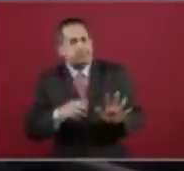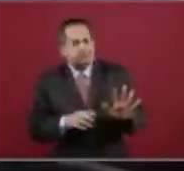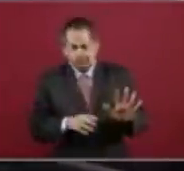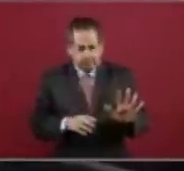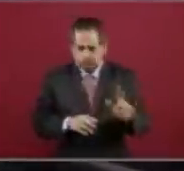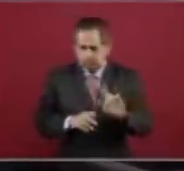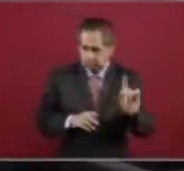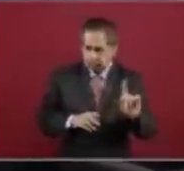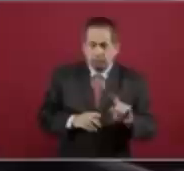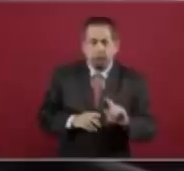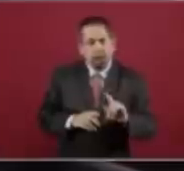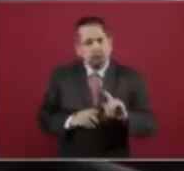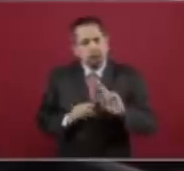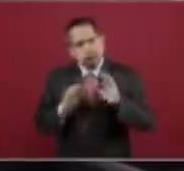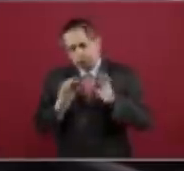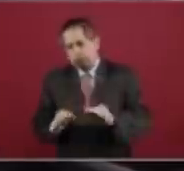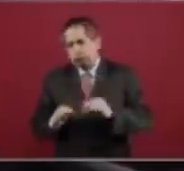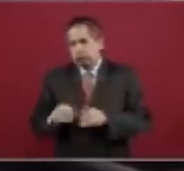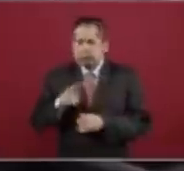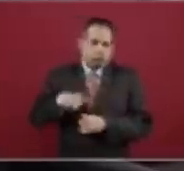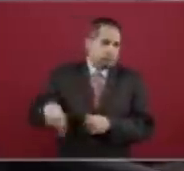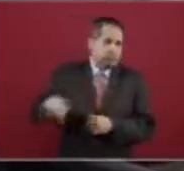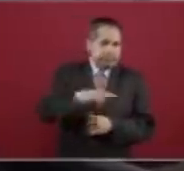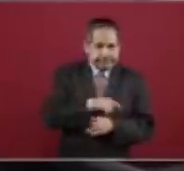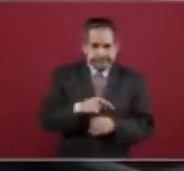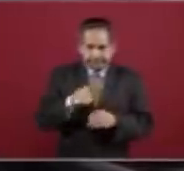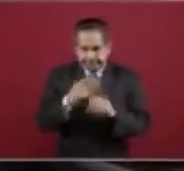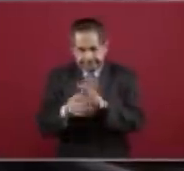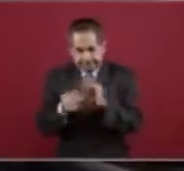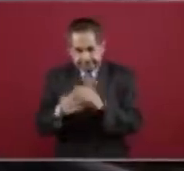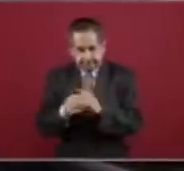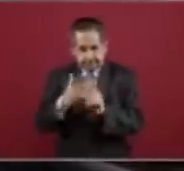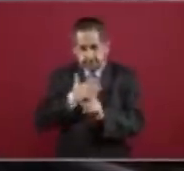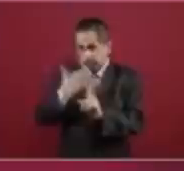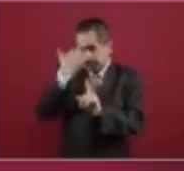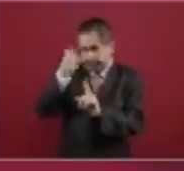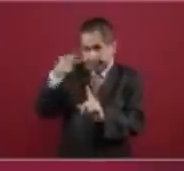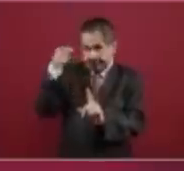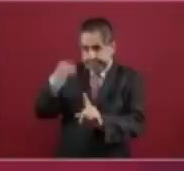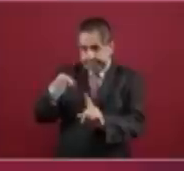que todo tenga una razón de ser